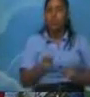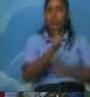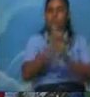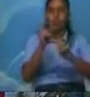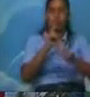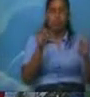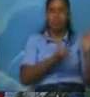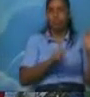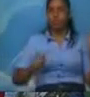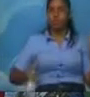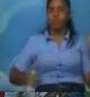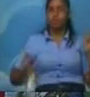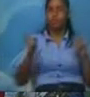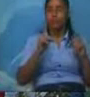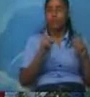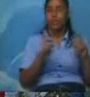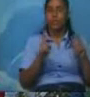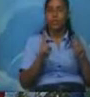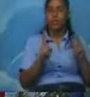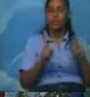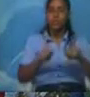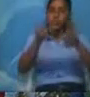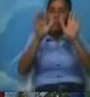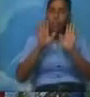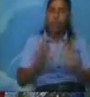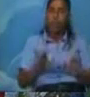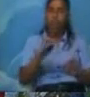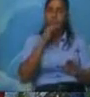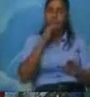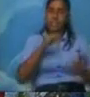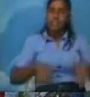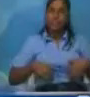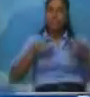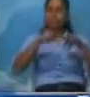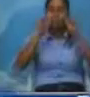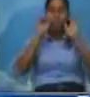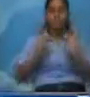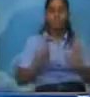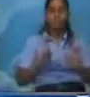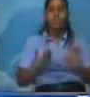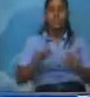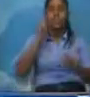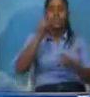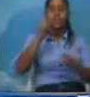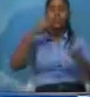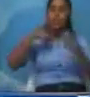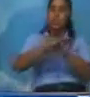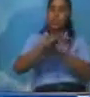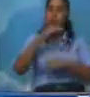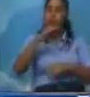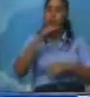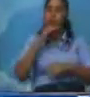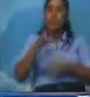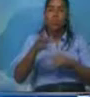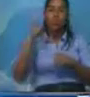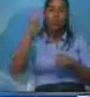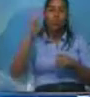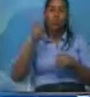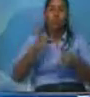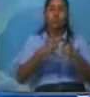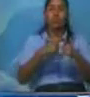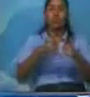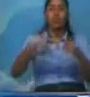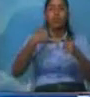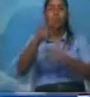señor no aguántese amigo aguántese que usted se va a enojar se va a volver loco y los muchachitos